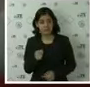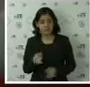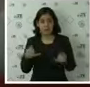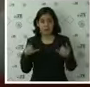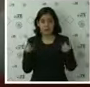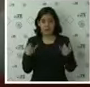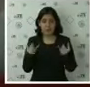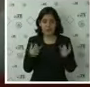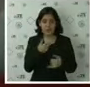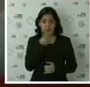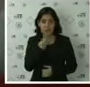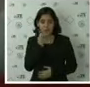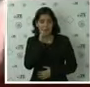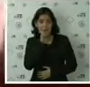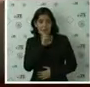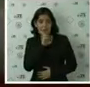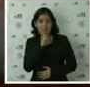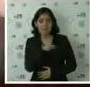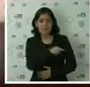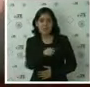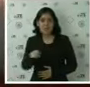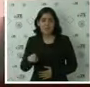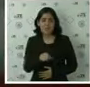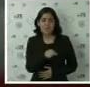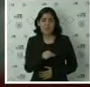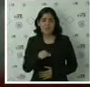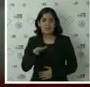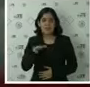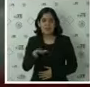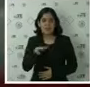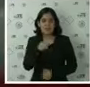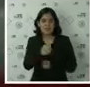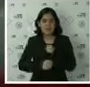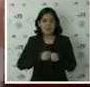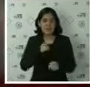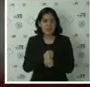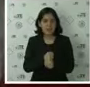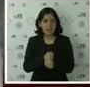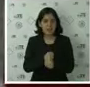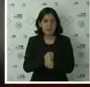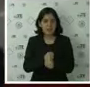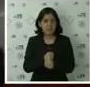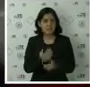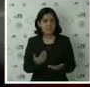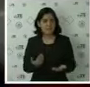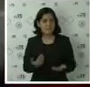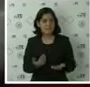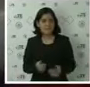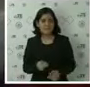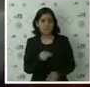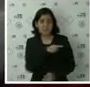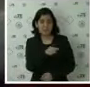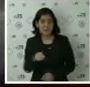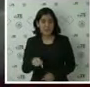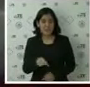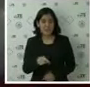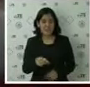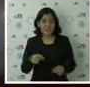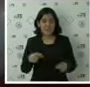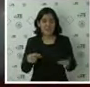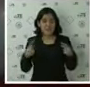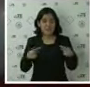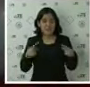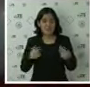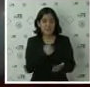¿Ustedes, cuántos de ustedes tienen 18 años? No sé, pero veo que algunos están en secundaria. Pues ustedes no son ciudadanos, según esto, según